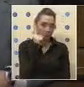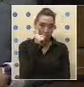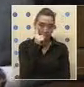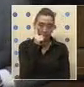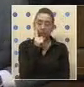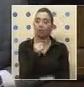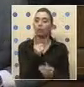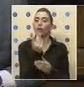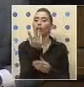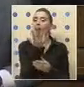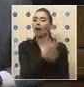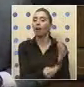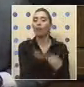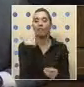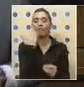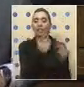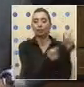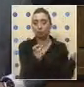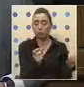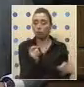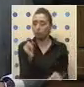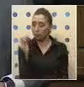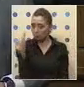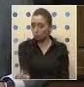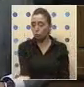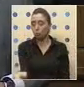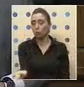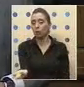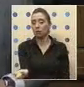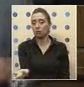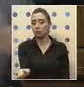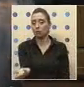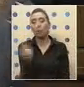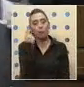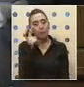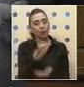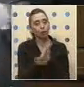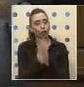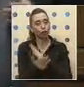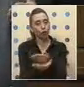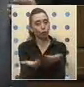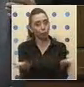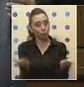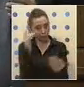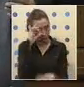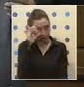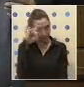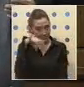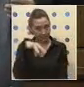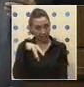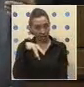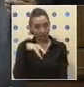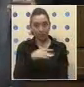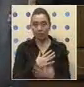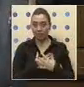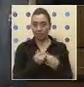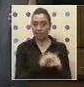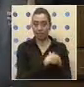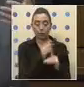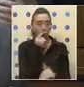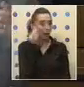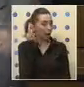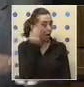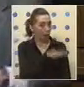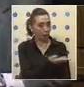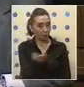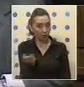que terminar con la frescura de algunos. Por supuesto que sí, pues. Pero todos ustedes saben, queridos amigos y amigas,